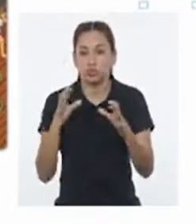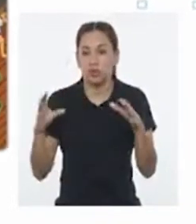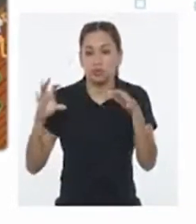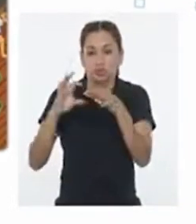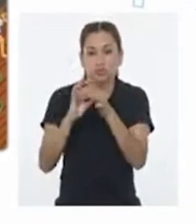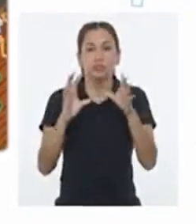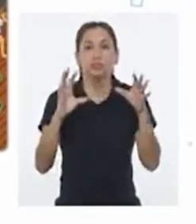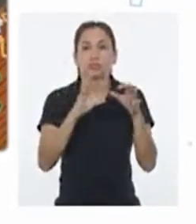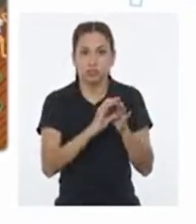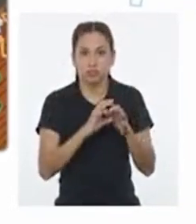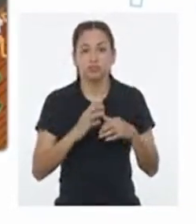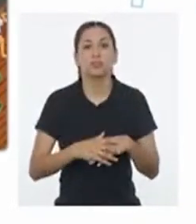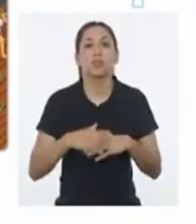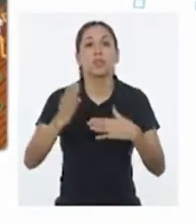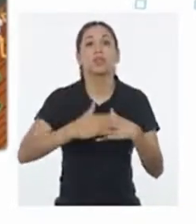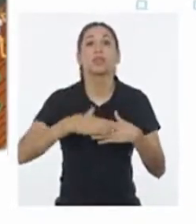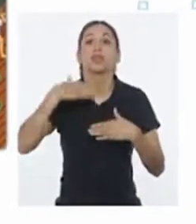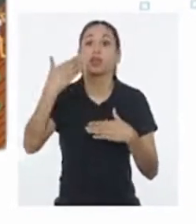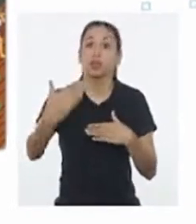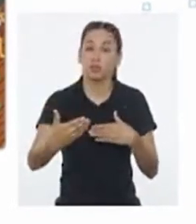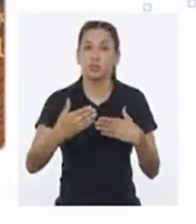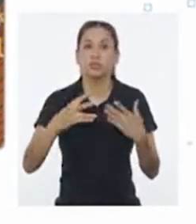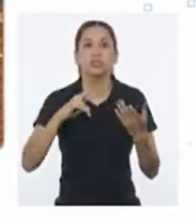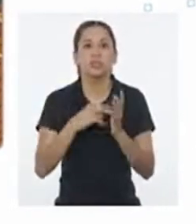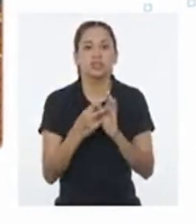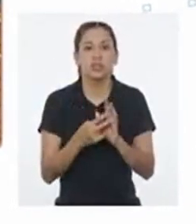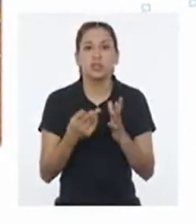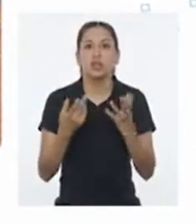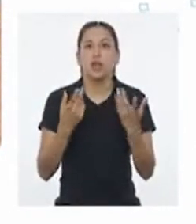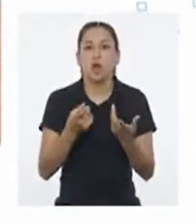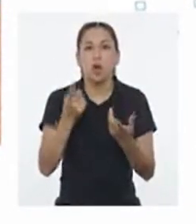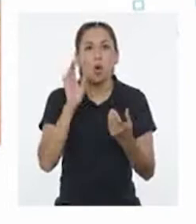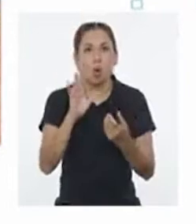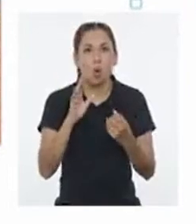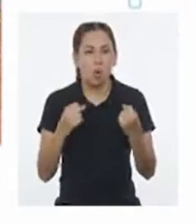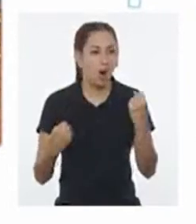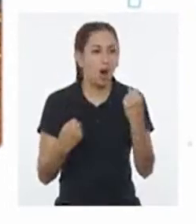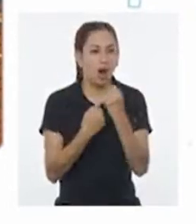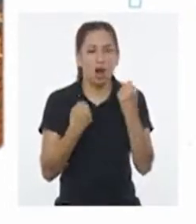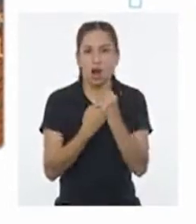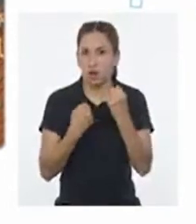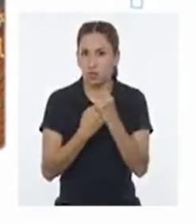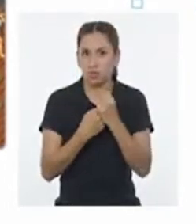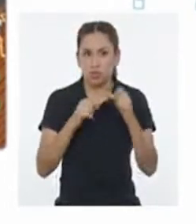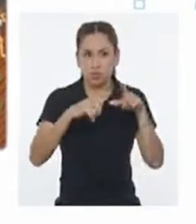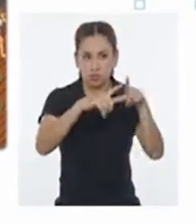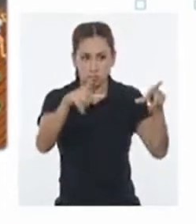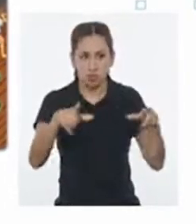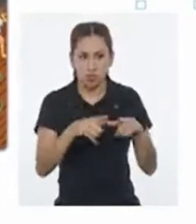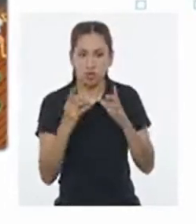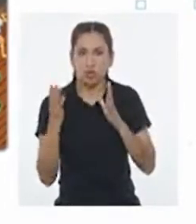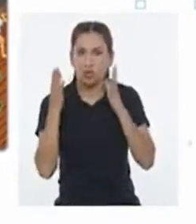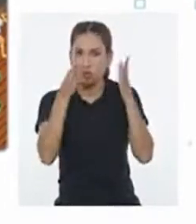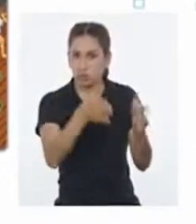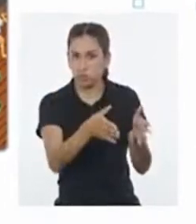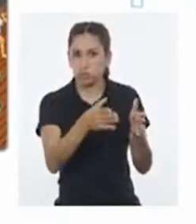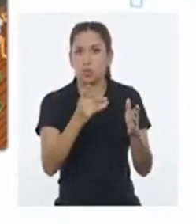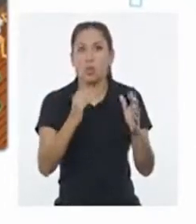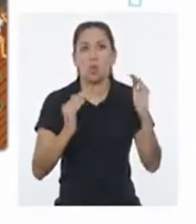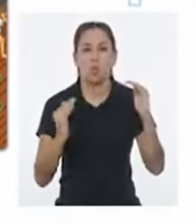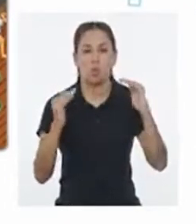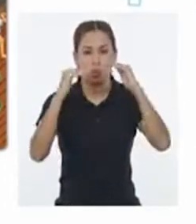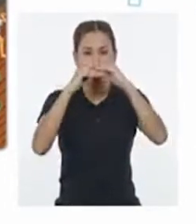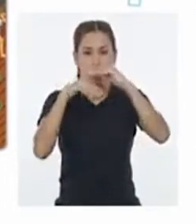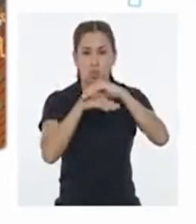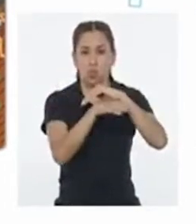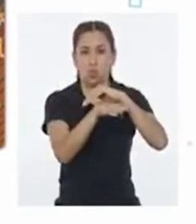antepasados remotos. De ahí que por lo común guardaban en algún lugar sacralizado, ya sea